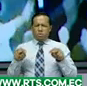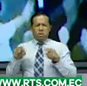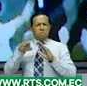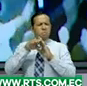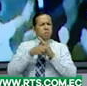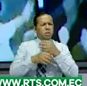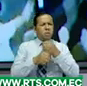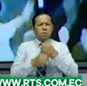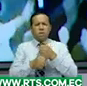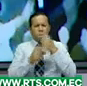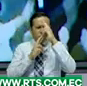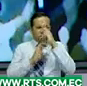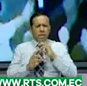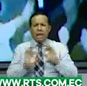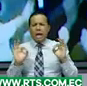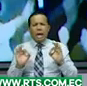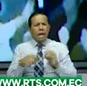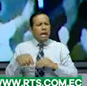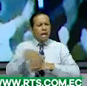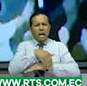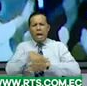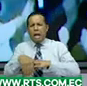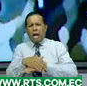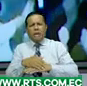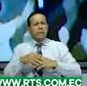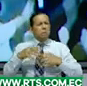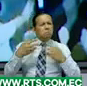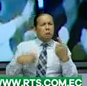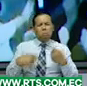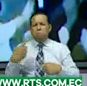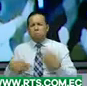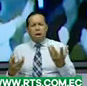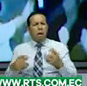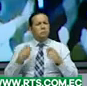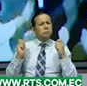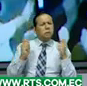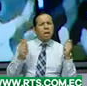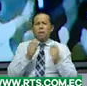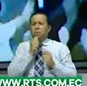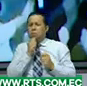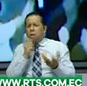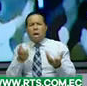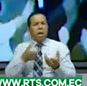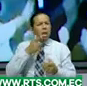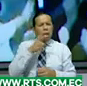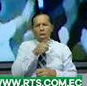en la vía pública, incremento de libadores, operativos de fiestas clandestinas y aglomeraciones,